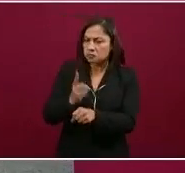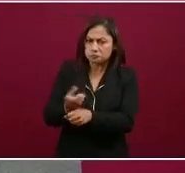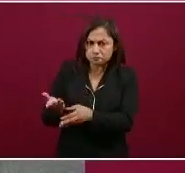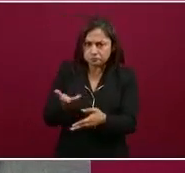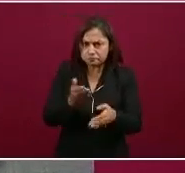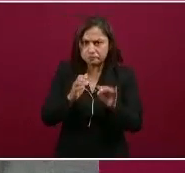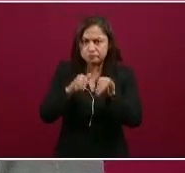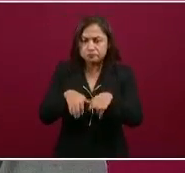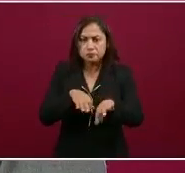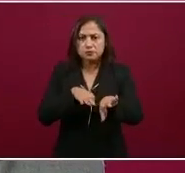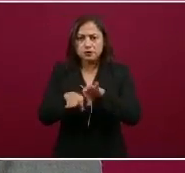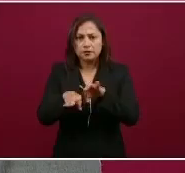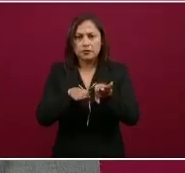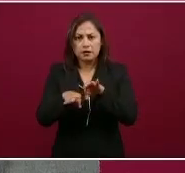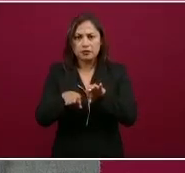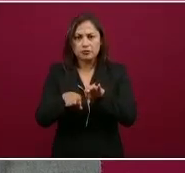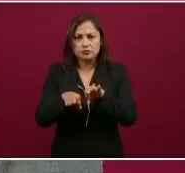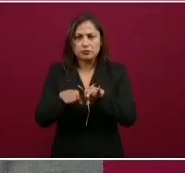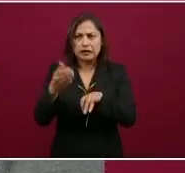Y tenemos los datos